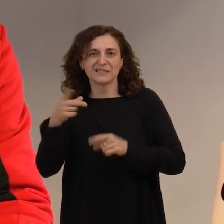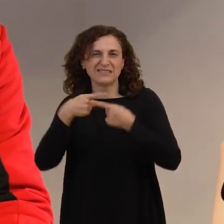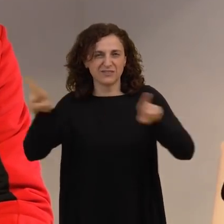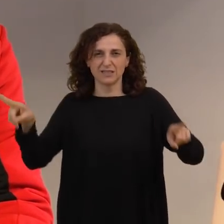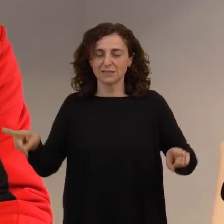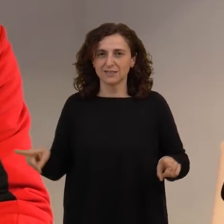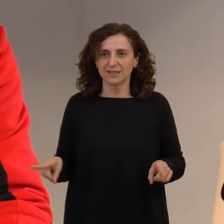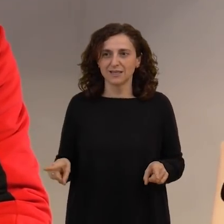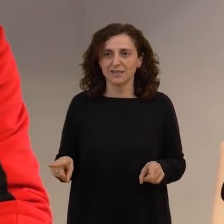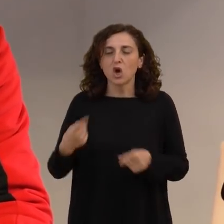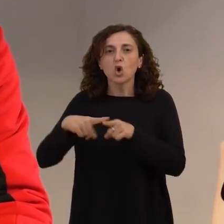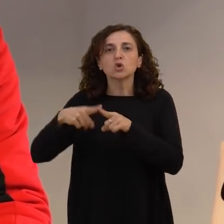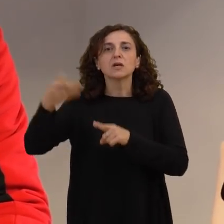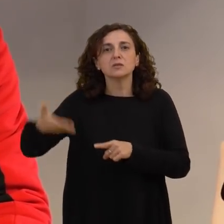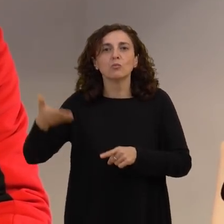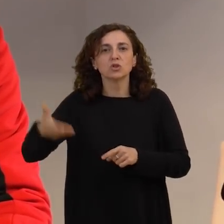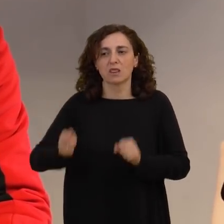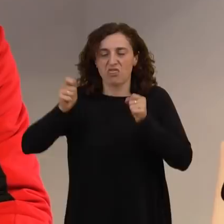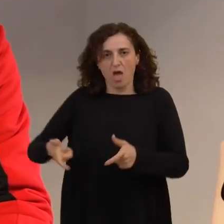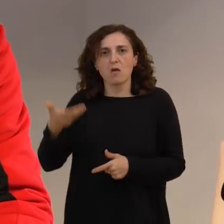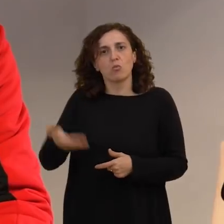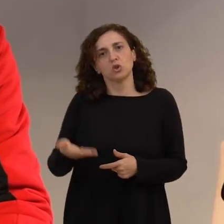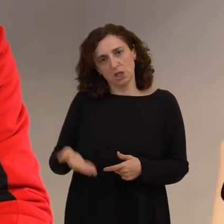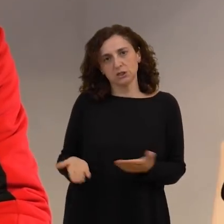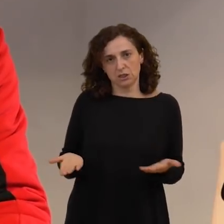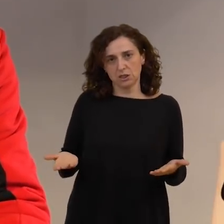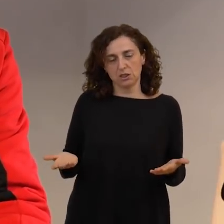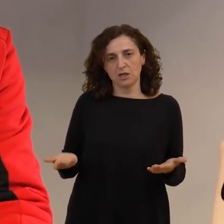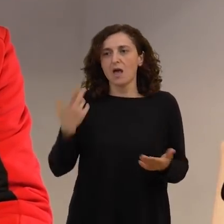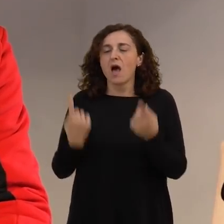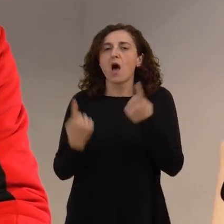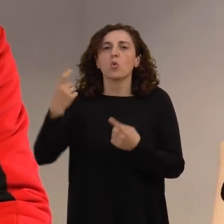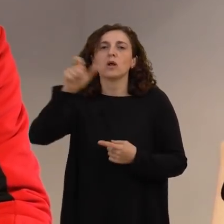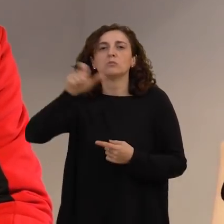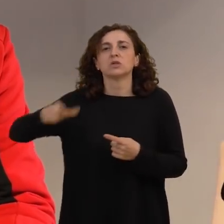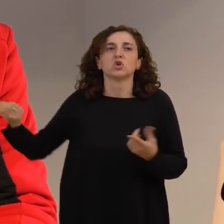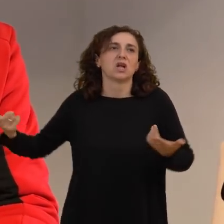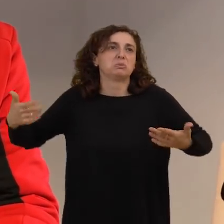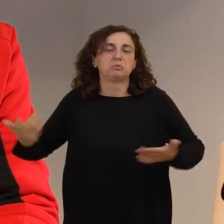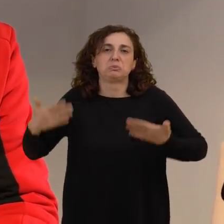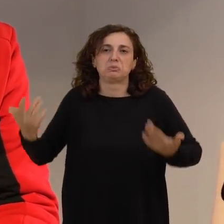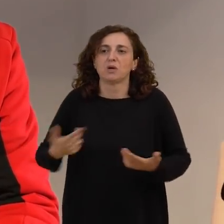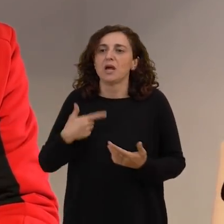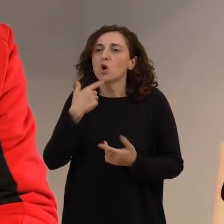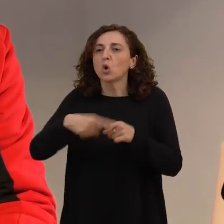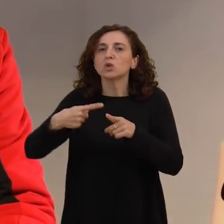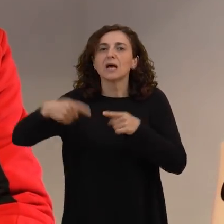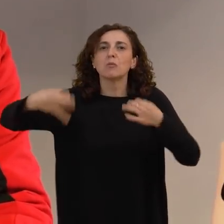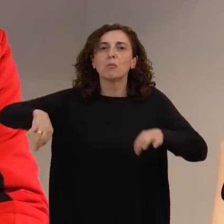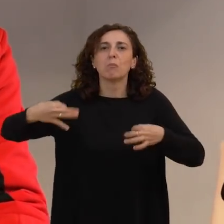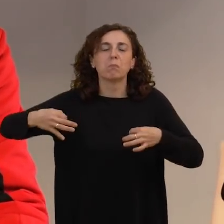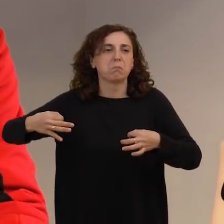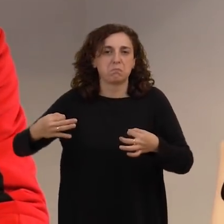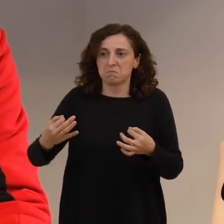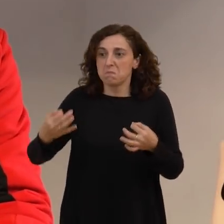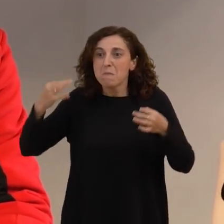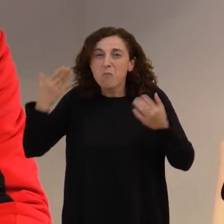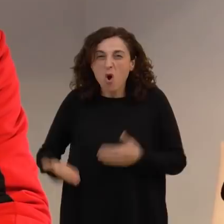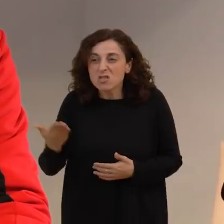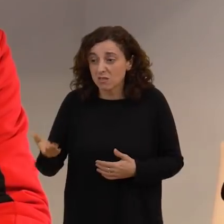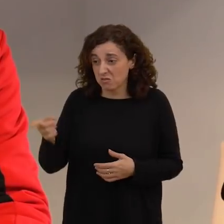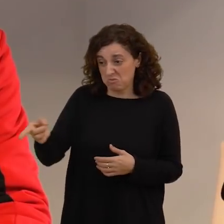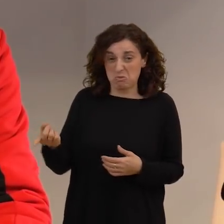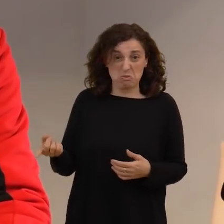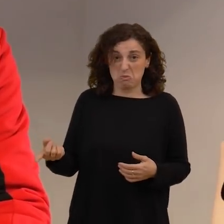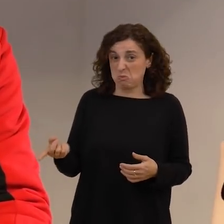Te das importancia a las cosas importantes. O sea, hay gente que va por la calle y da importancia a cosas que no las tiene.